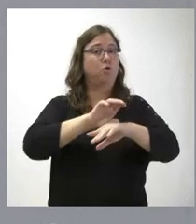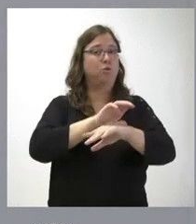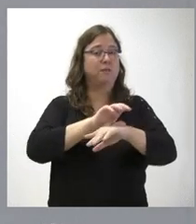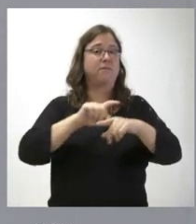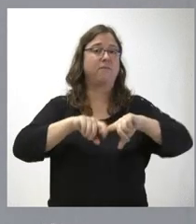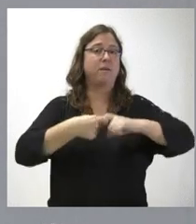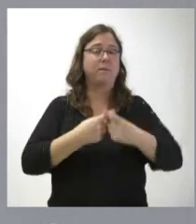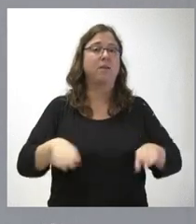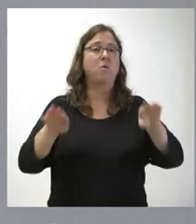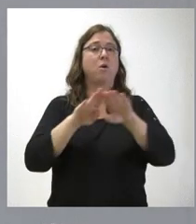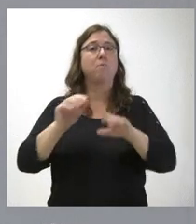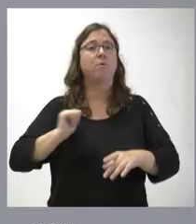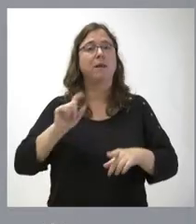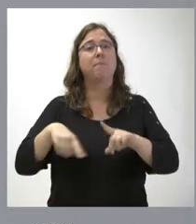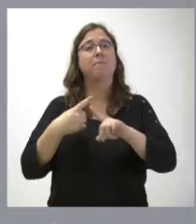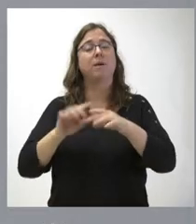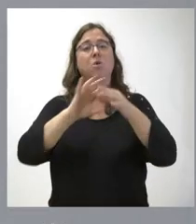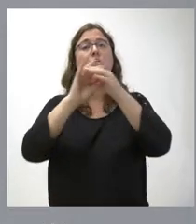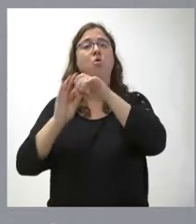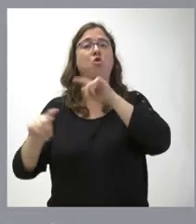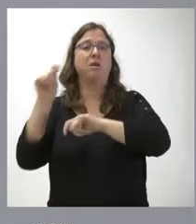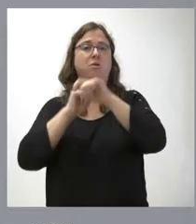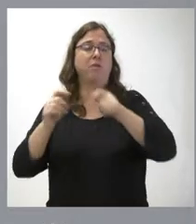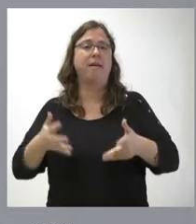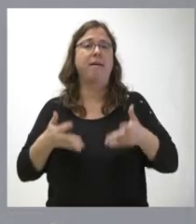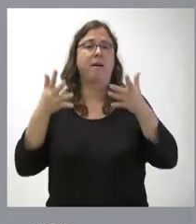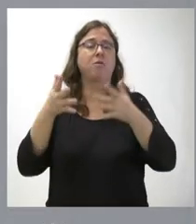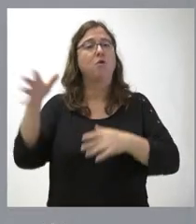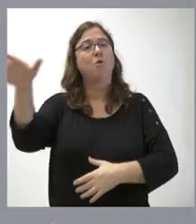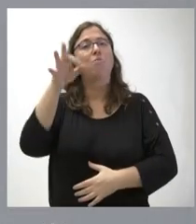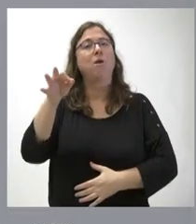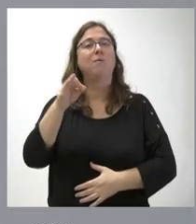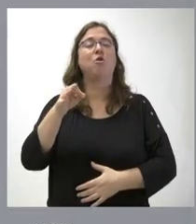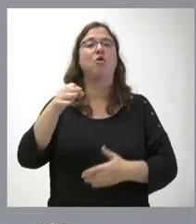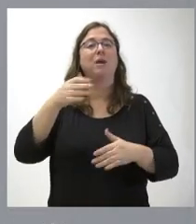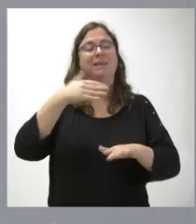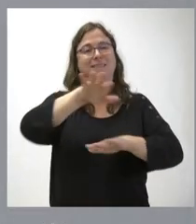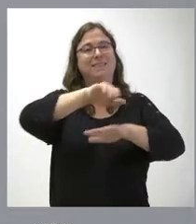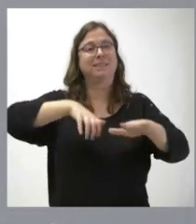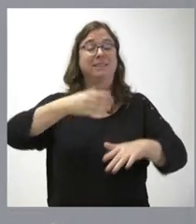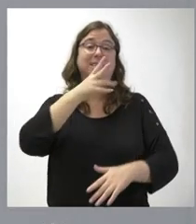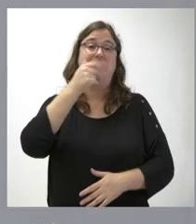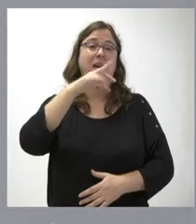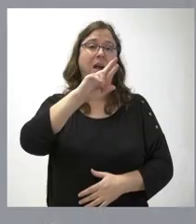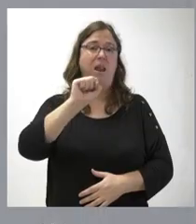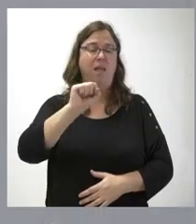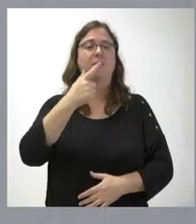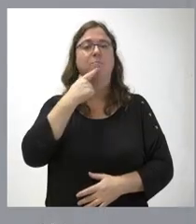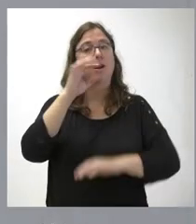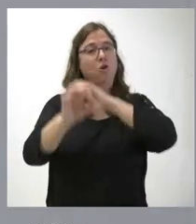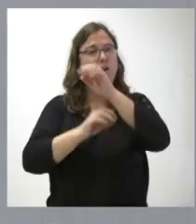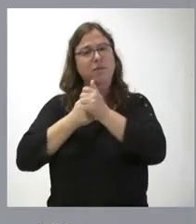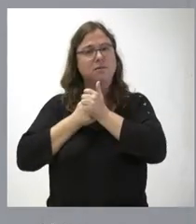familia igualdad de oportunidades y la unión de asociaciones de ayuda al pueblo saharaui que es la entidad encargada de organizar y hacer